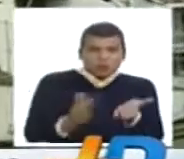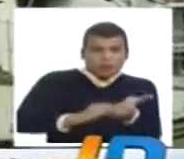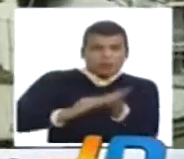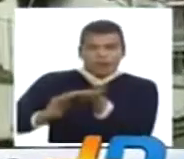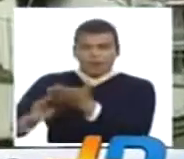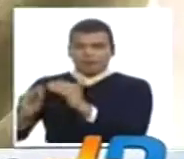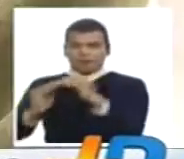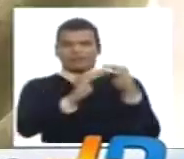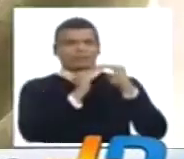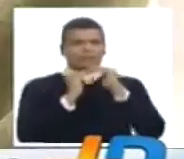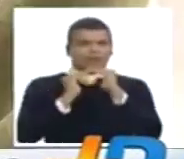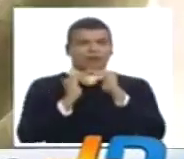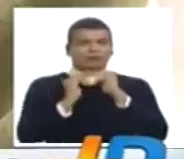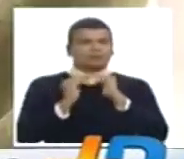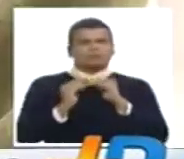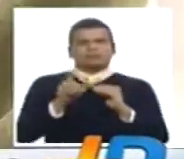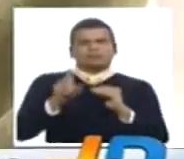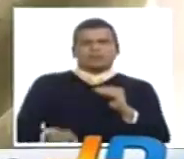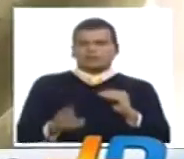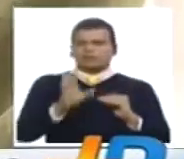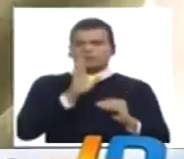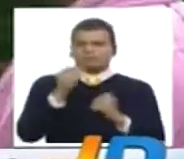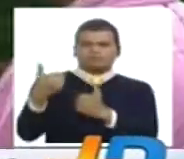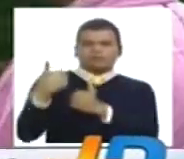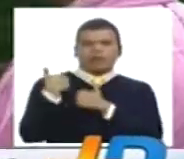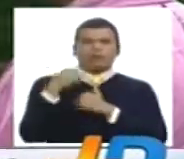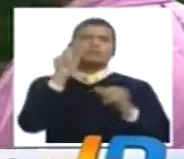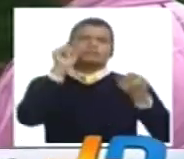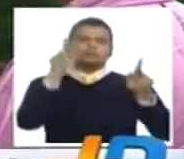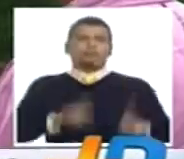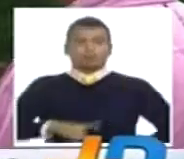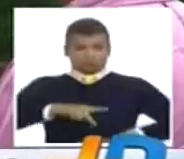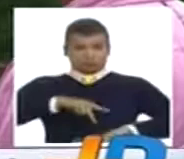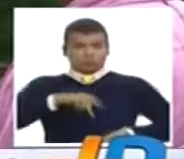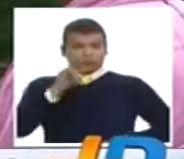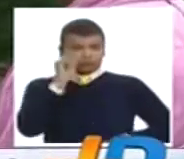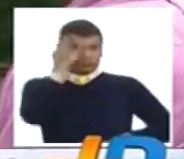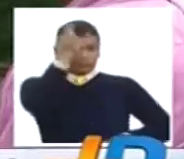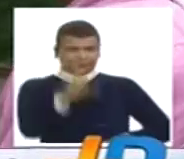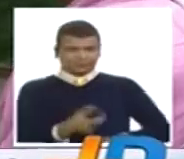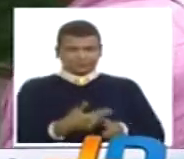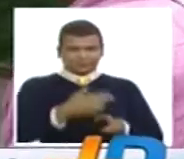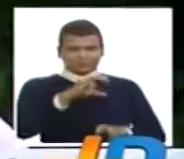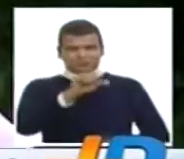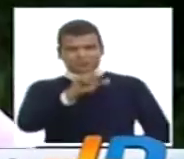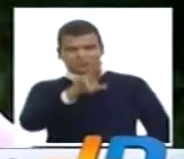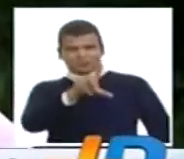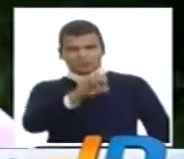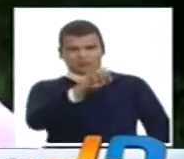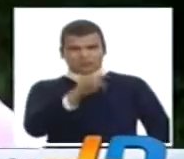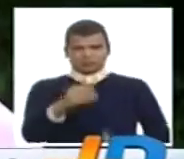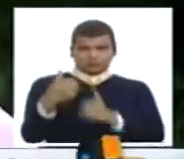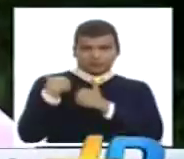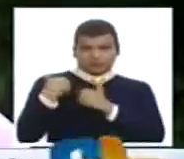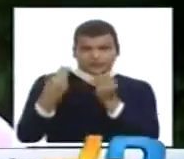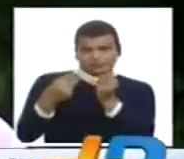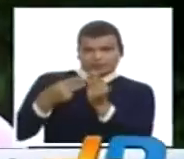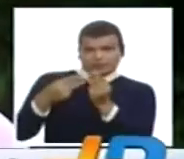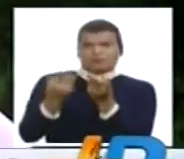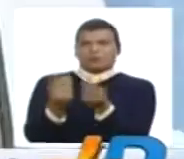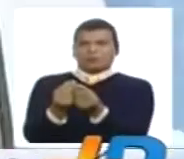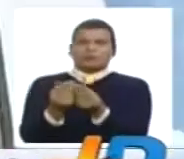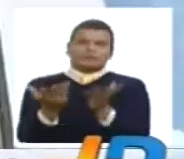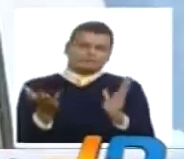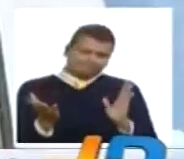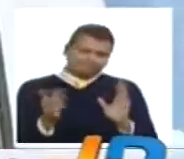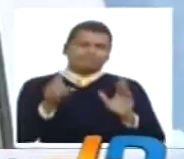de las viviendas son obligación de sus residentes. A pesar de esto, el ingeniero Carlos Gallego, responsable de aguas residuales de Cali,